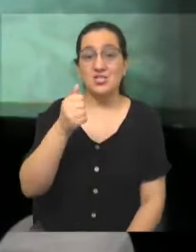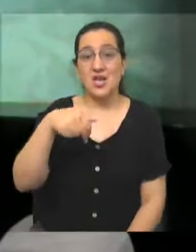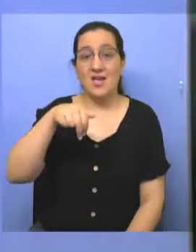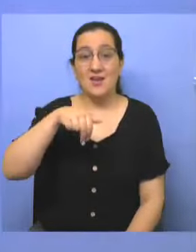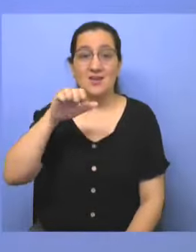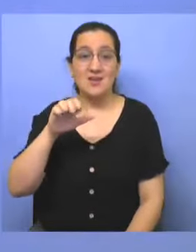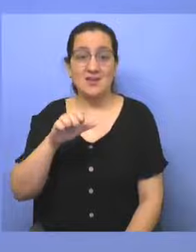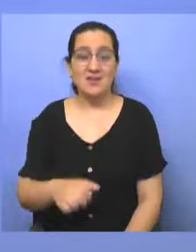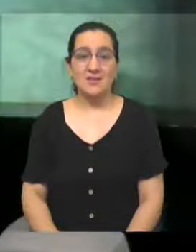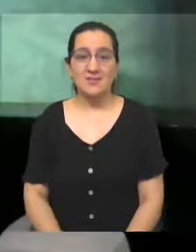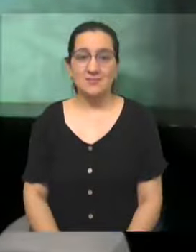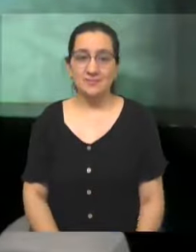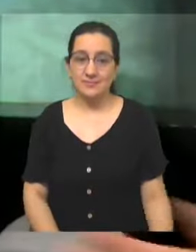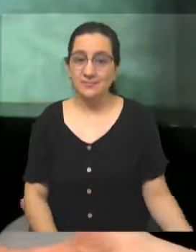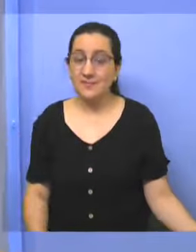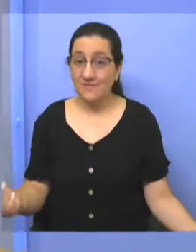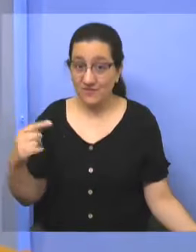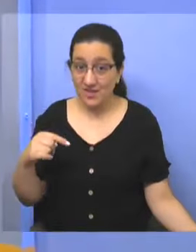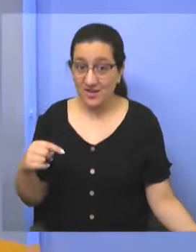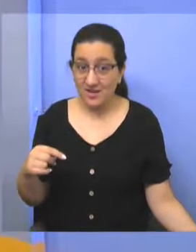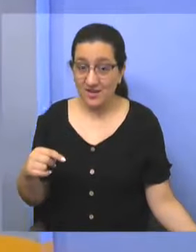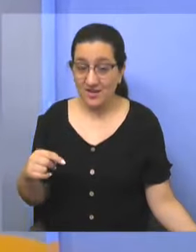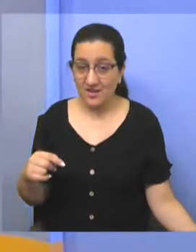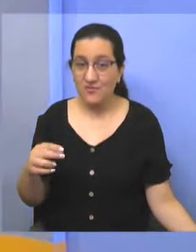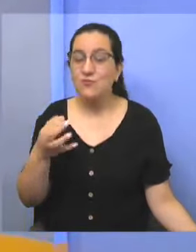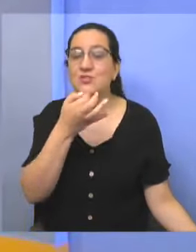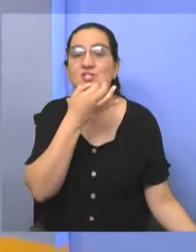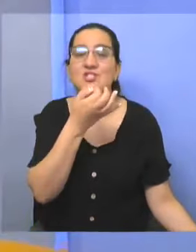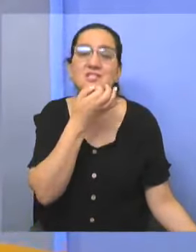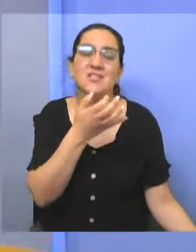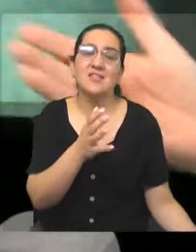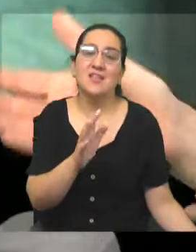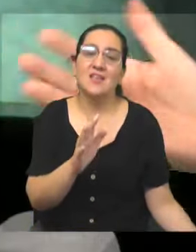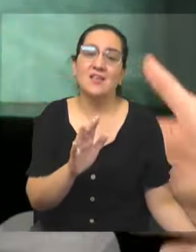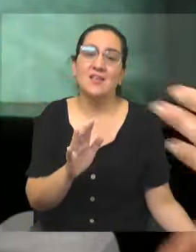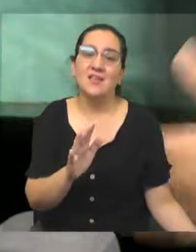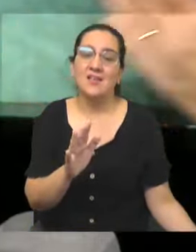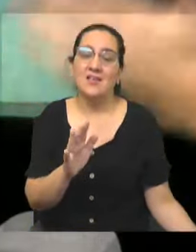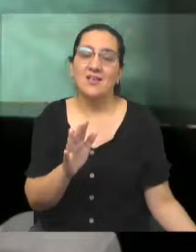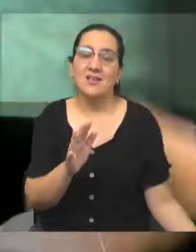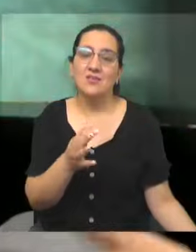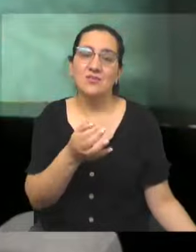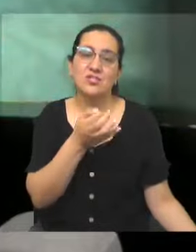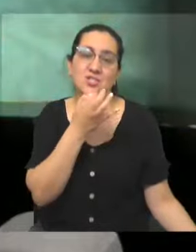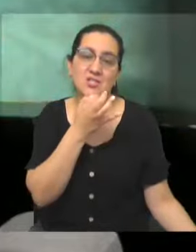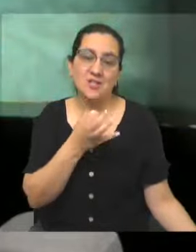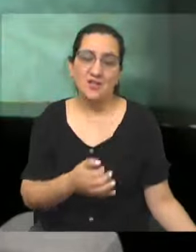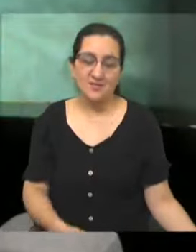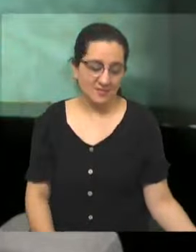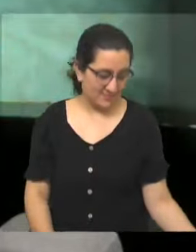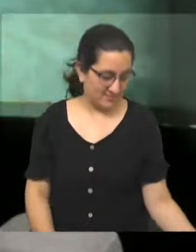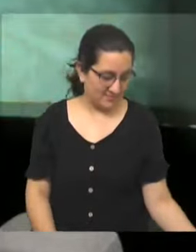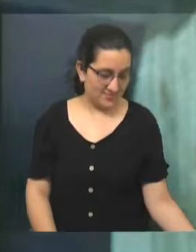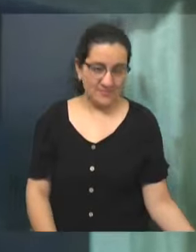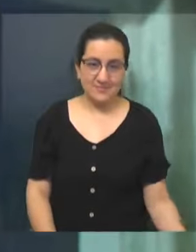verlo. ¿Viene Chayanne? Vos estás ¿Vos diciendo, dijiste? No, fue un chiste. Ah, fue un chiste. Como que dice que viene Dante y la Arena para el show nuestro. Para